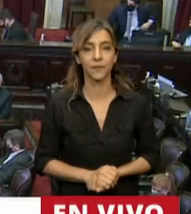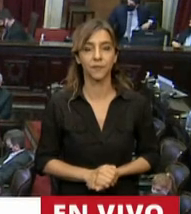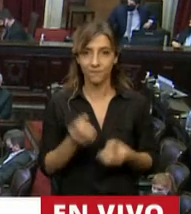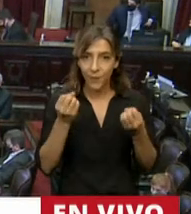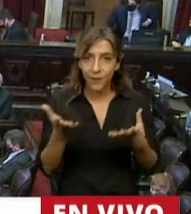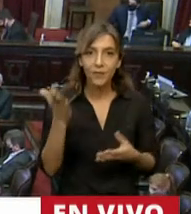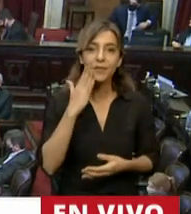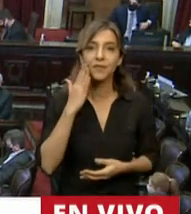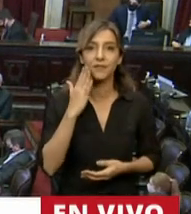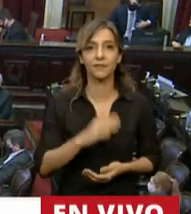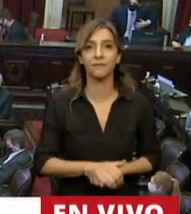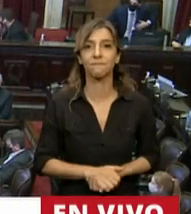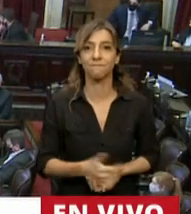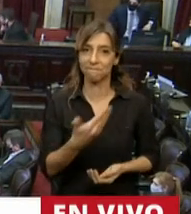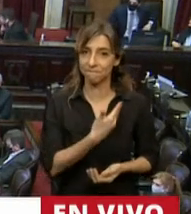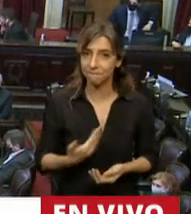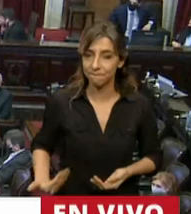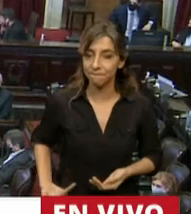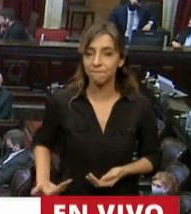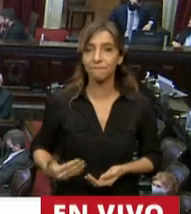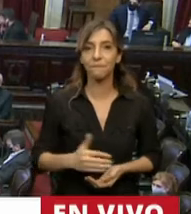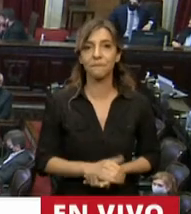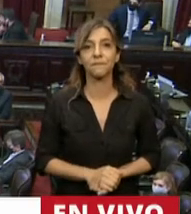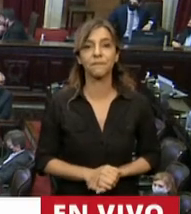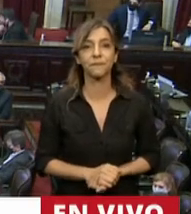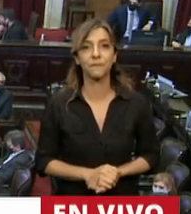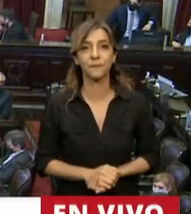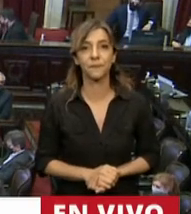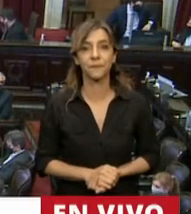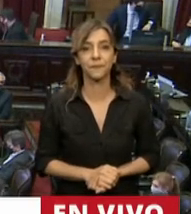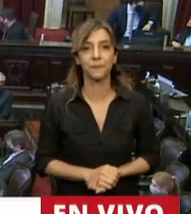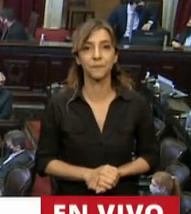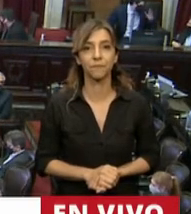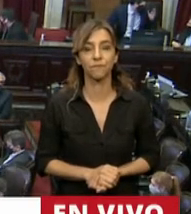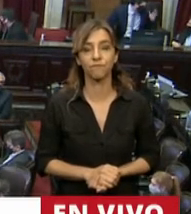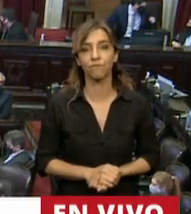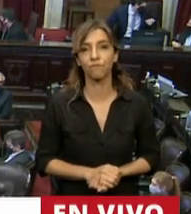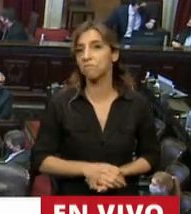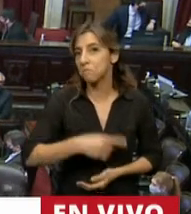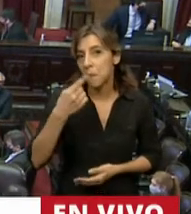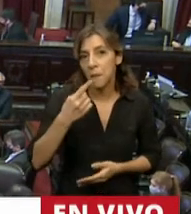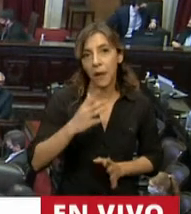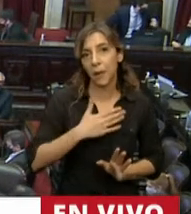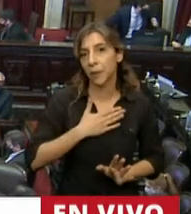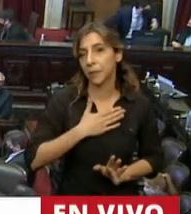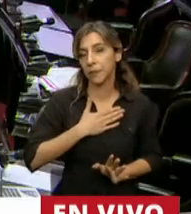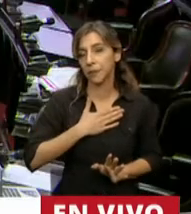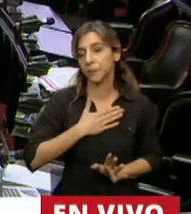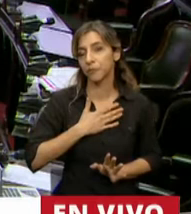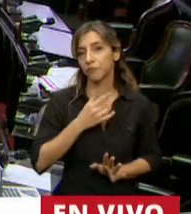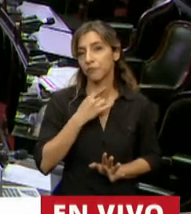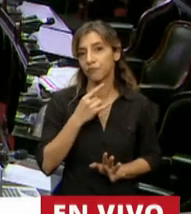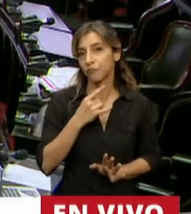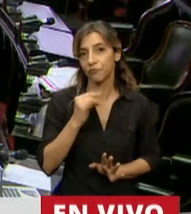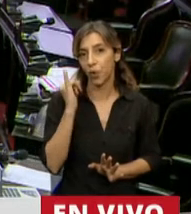Buenas tardes, señor presidente. En primer lugar, resaltar, a diferencia de lo que